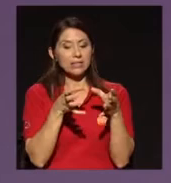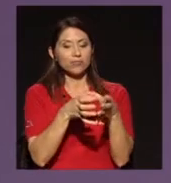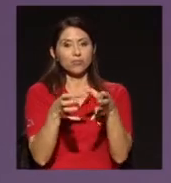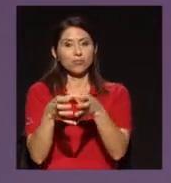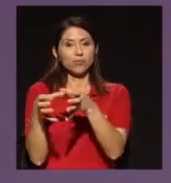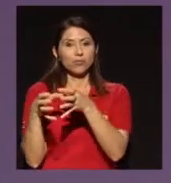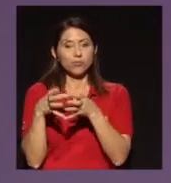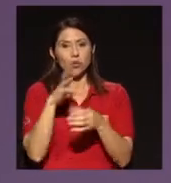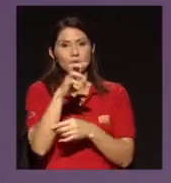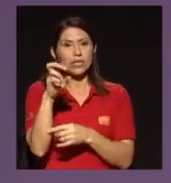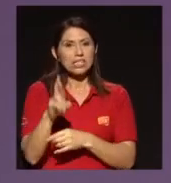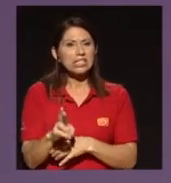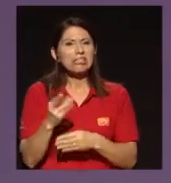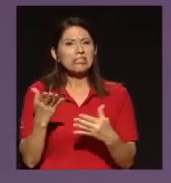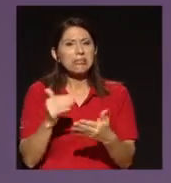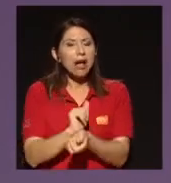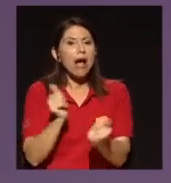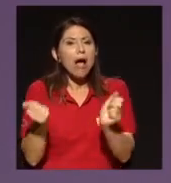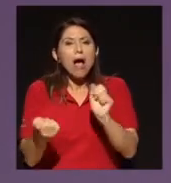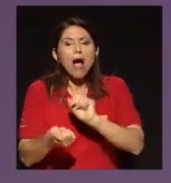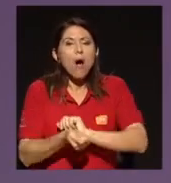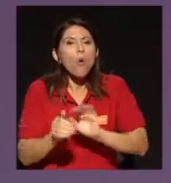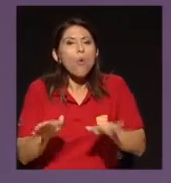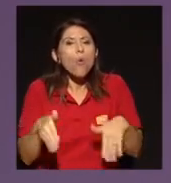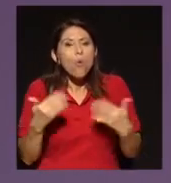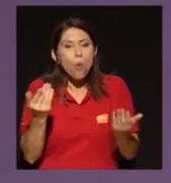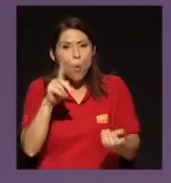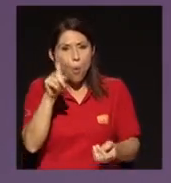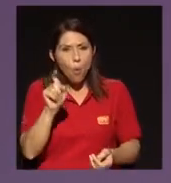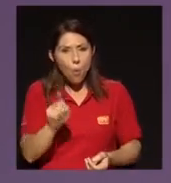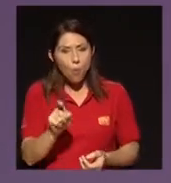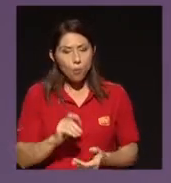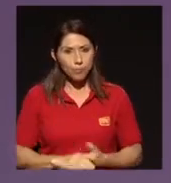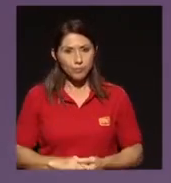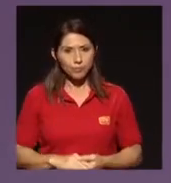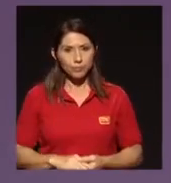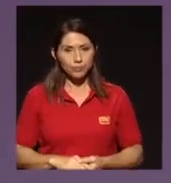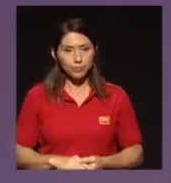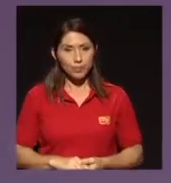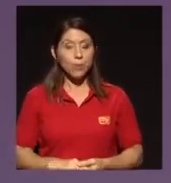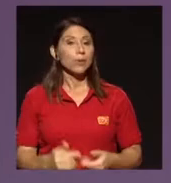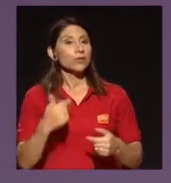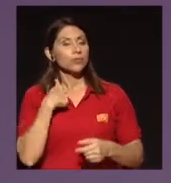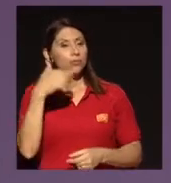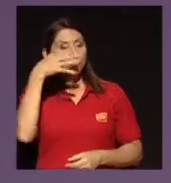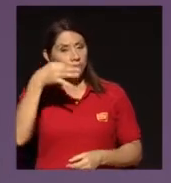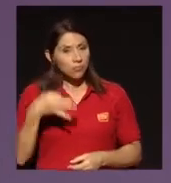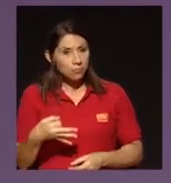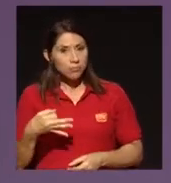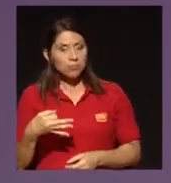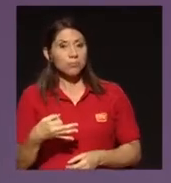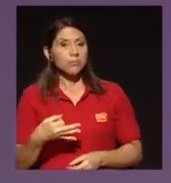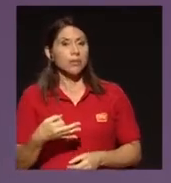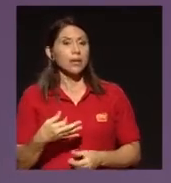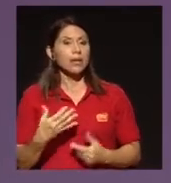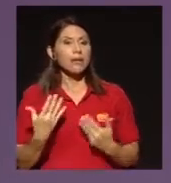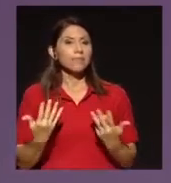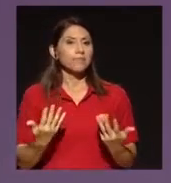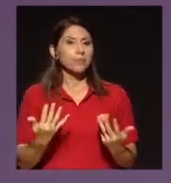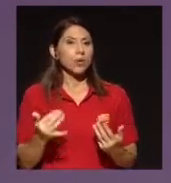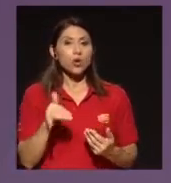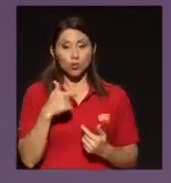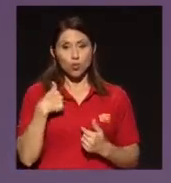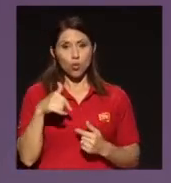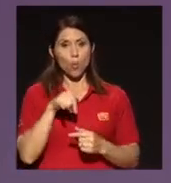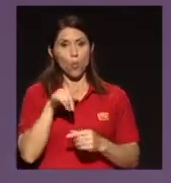grupos costarricenses? ¿Cómo se ha modificado en términos más concretos? Bueno, yo creo que hay un, digamos, como